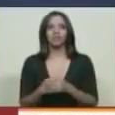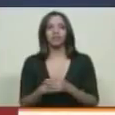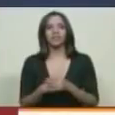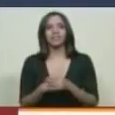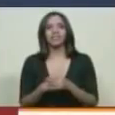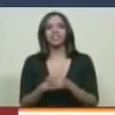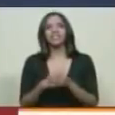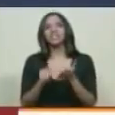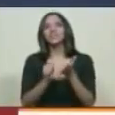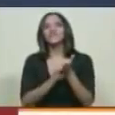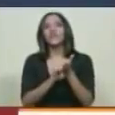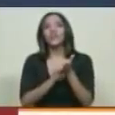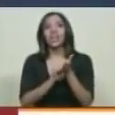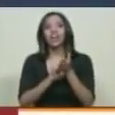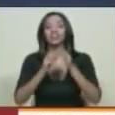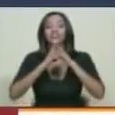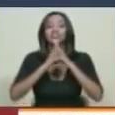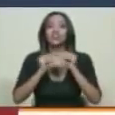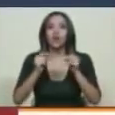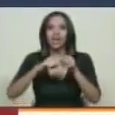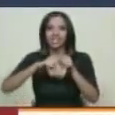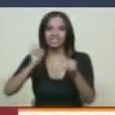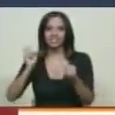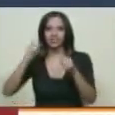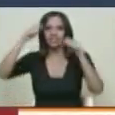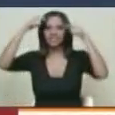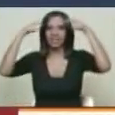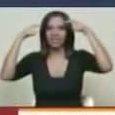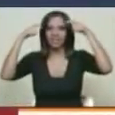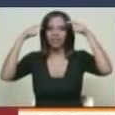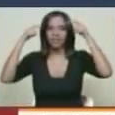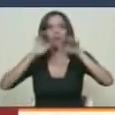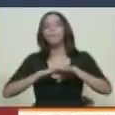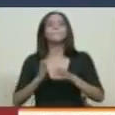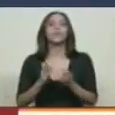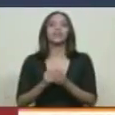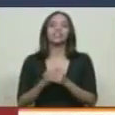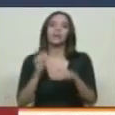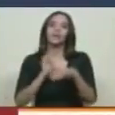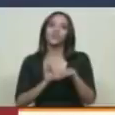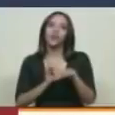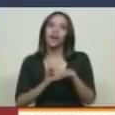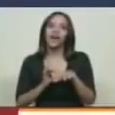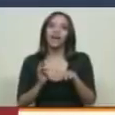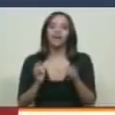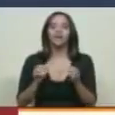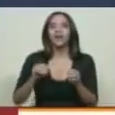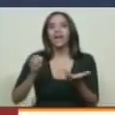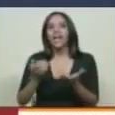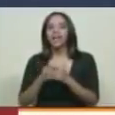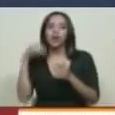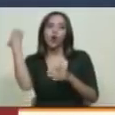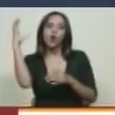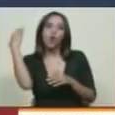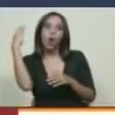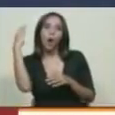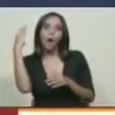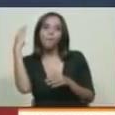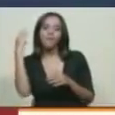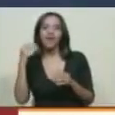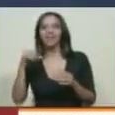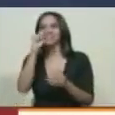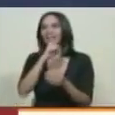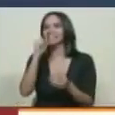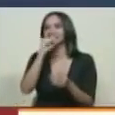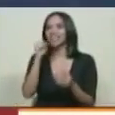y borraron toda la vinculación con el chavismo. Porque estamos tocando en Colombia, porque estamos tocando en Nueva York,